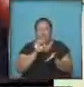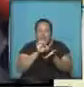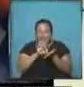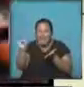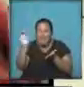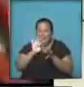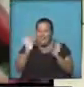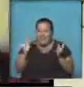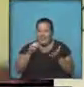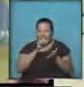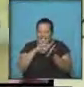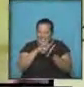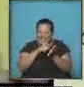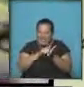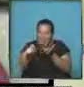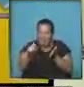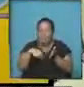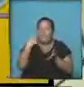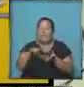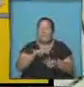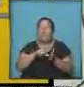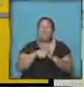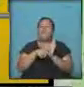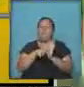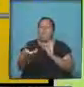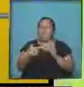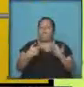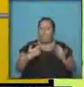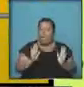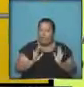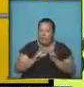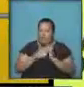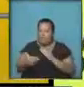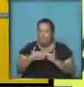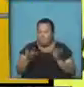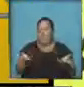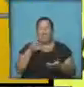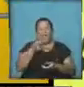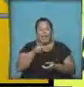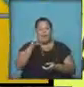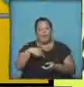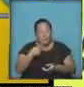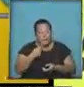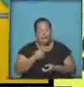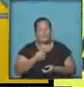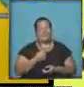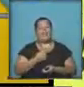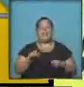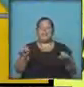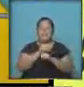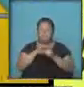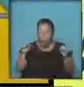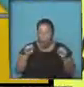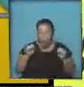una superficie rugosa para que esto encienda y luego cuánto tiempo se la puede tirar. Totalmente. Y eso hace que a veces la